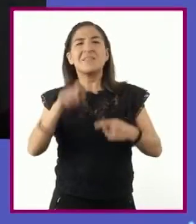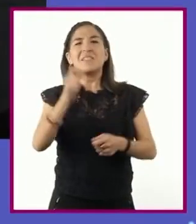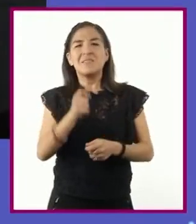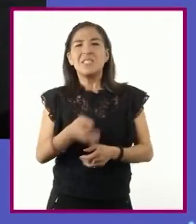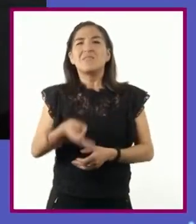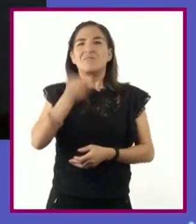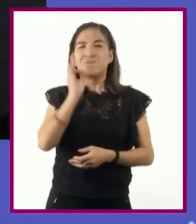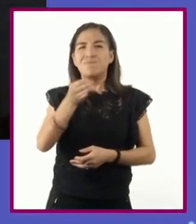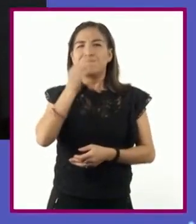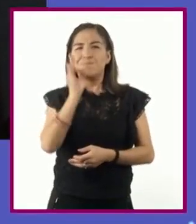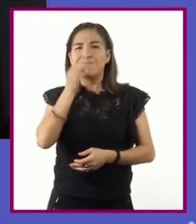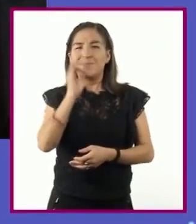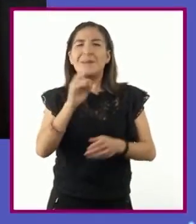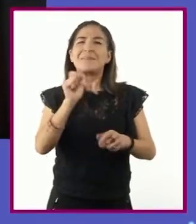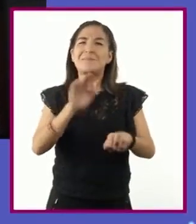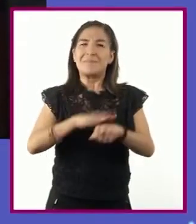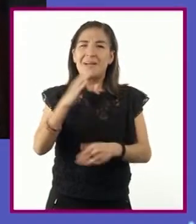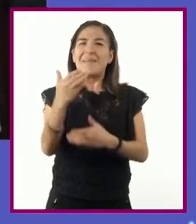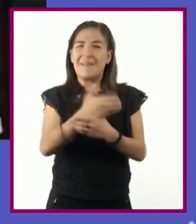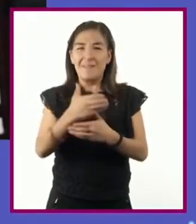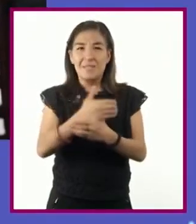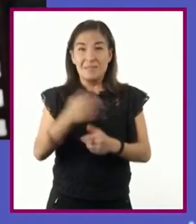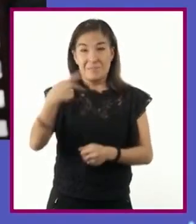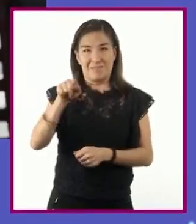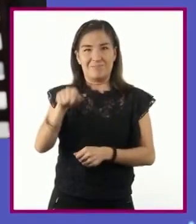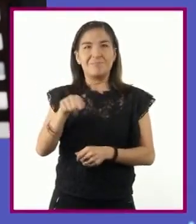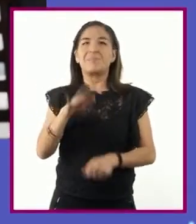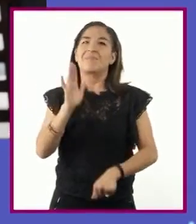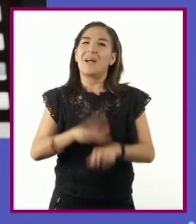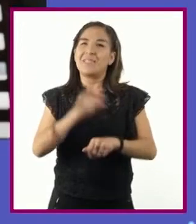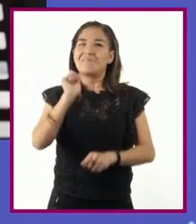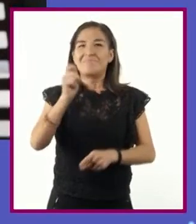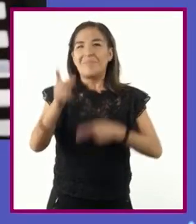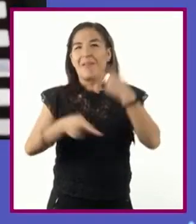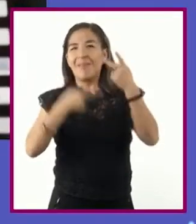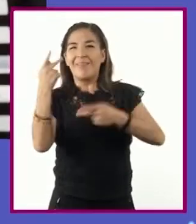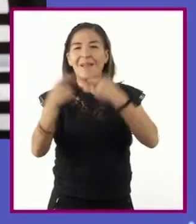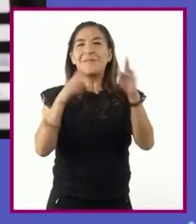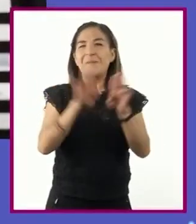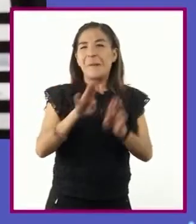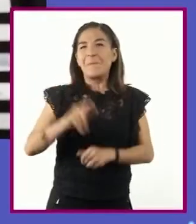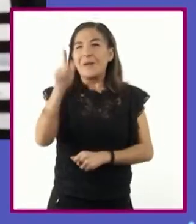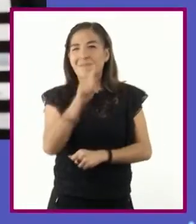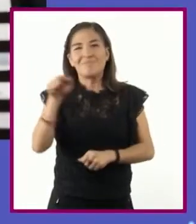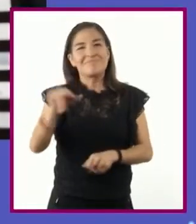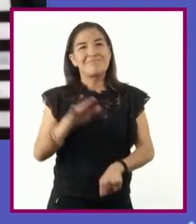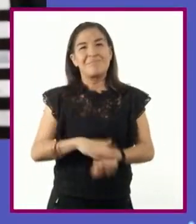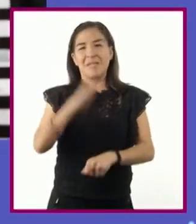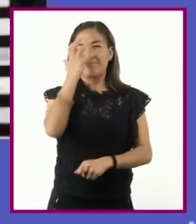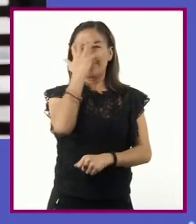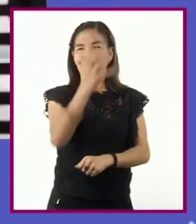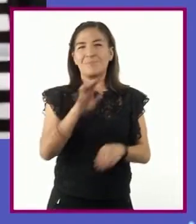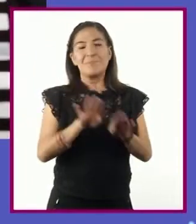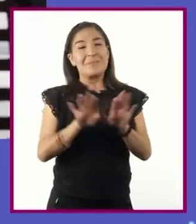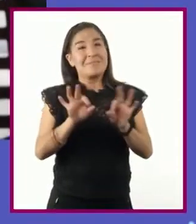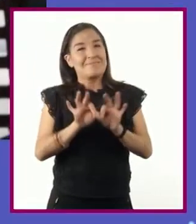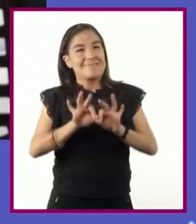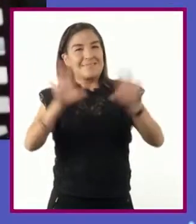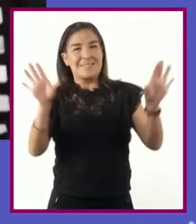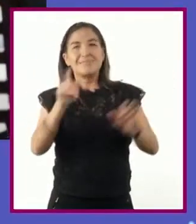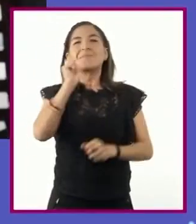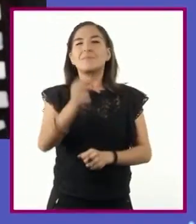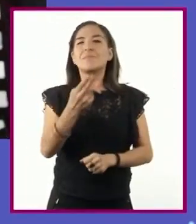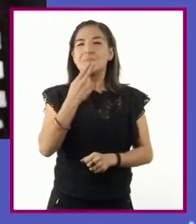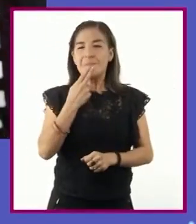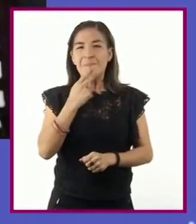y toman café, pero eso no les suelta la lengua, no. Para ellos el lenguaje es algo muy serio y delicado. Buscan siempre